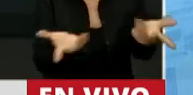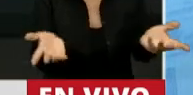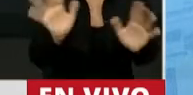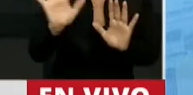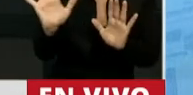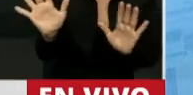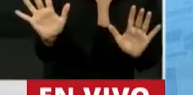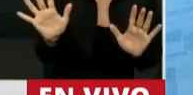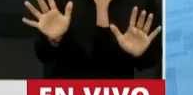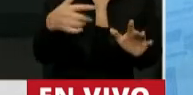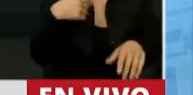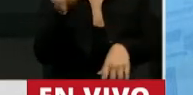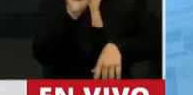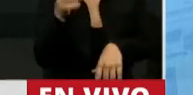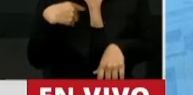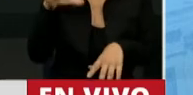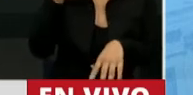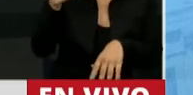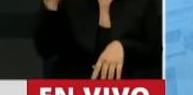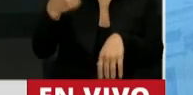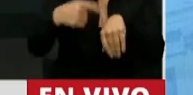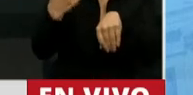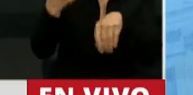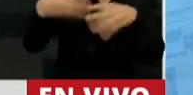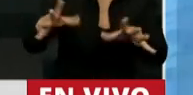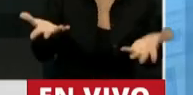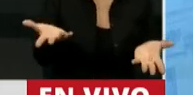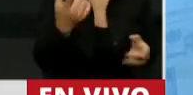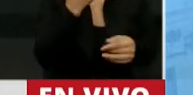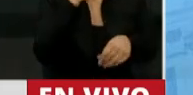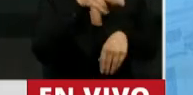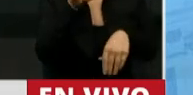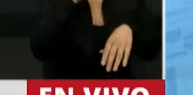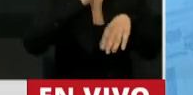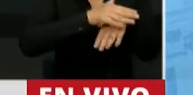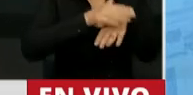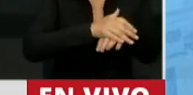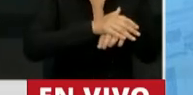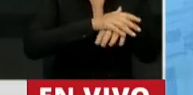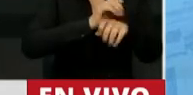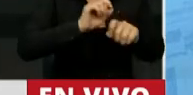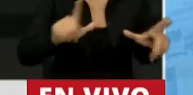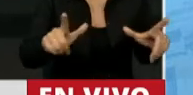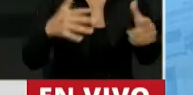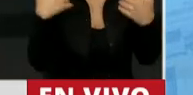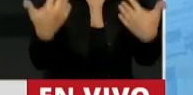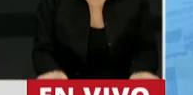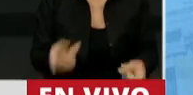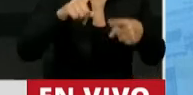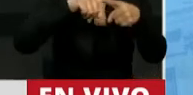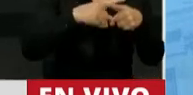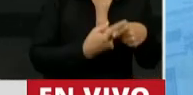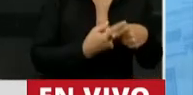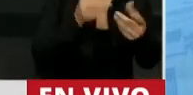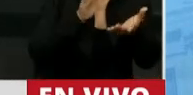le doy... La cuestión de privilegio es por la irresponsable actitud de aprovechamiento político que